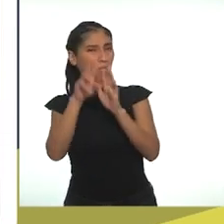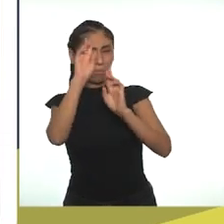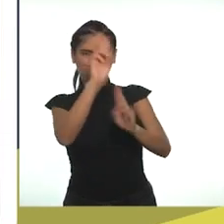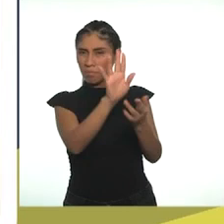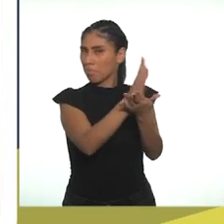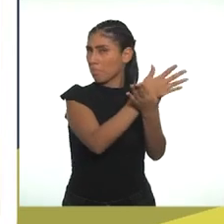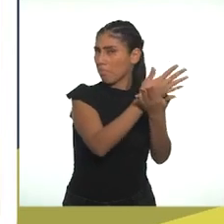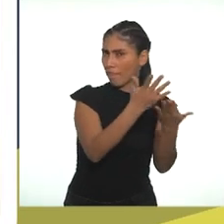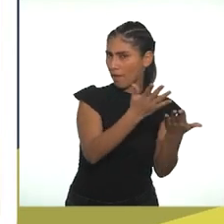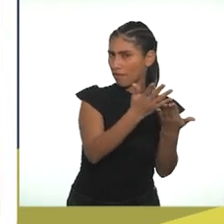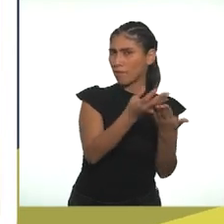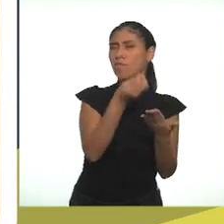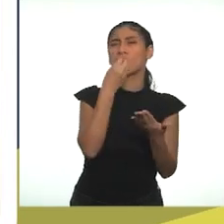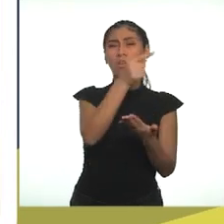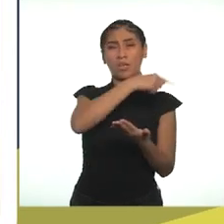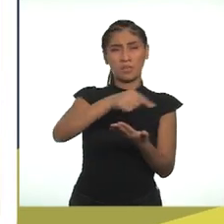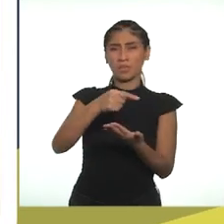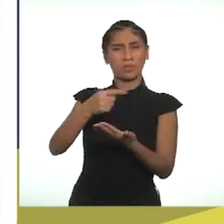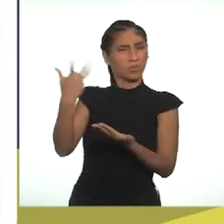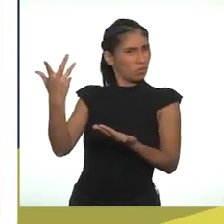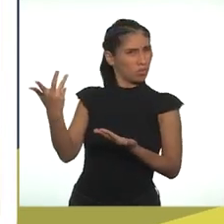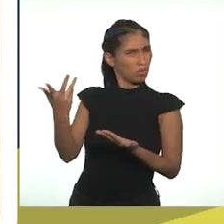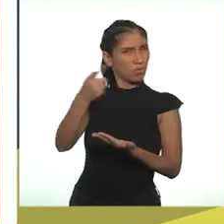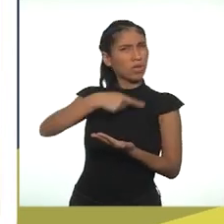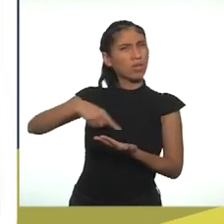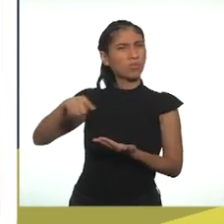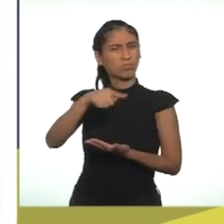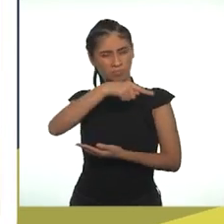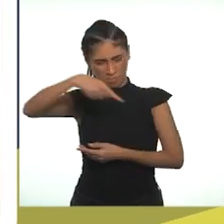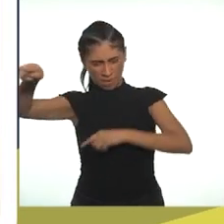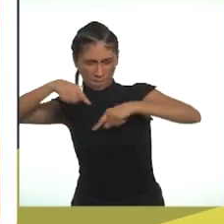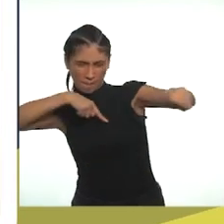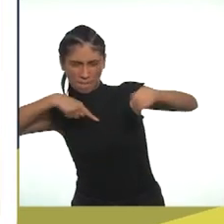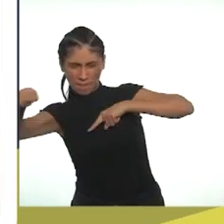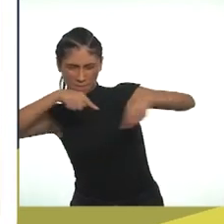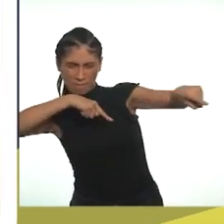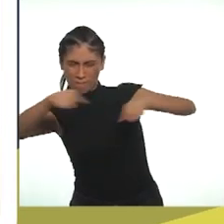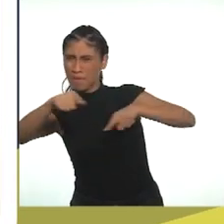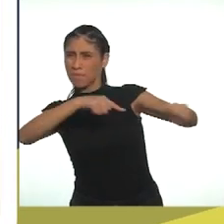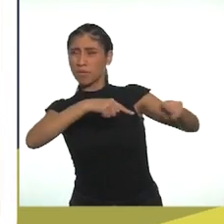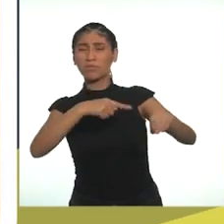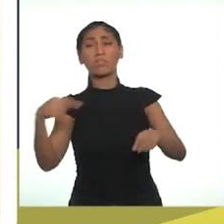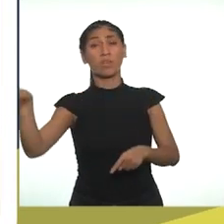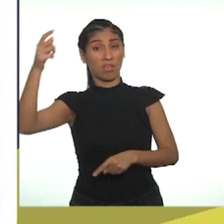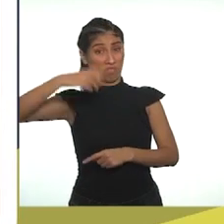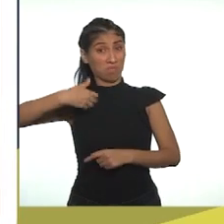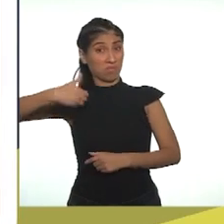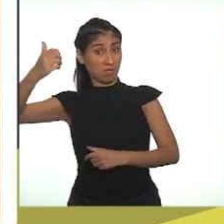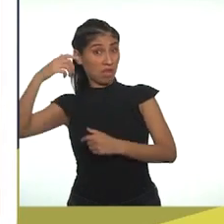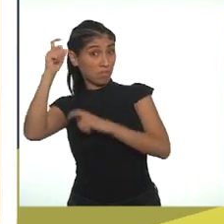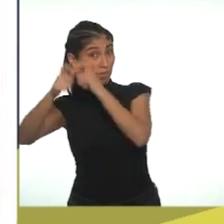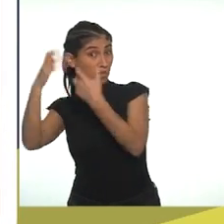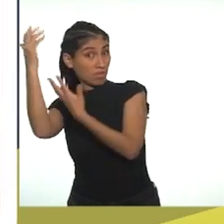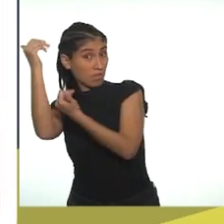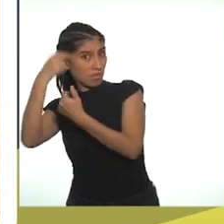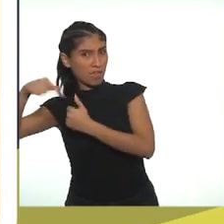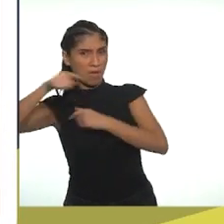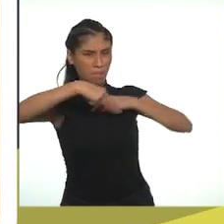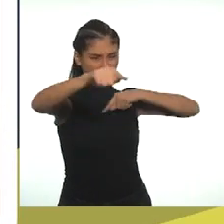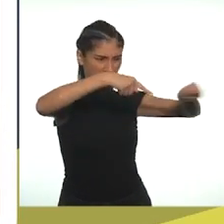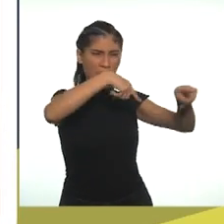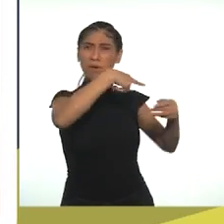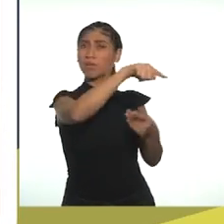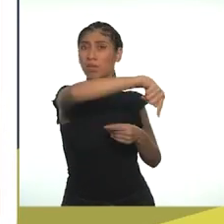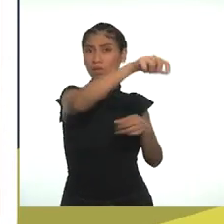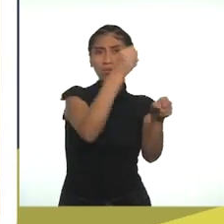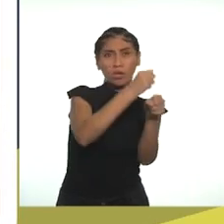esclavos se negaban a perderlos, pues eran utilizados como fuerza de trabajo gratuita. La abolición de la esclavitud se